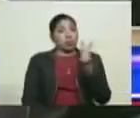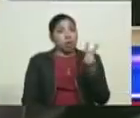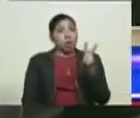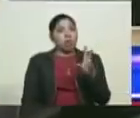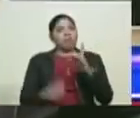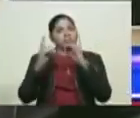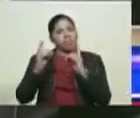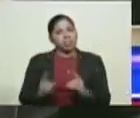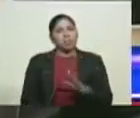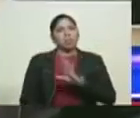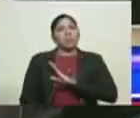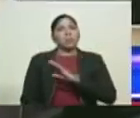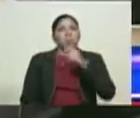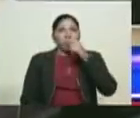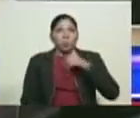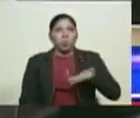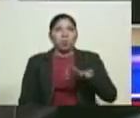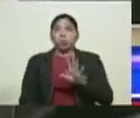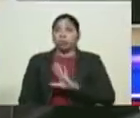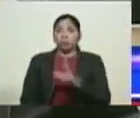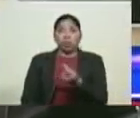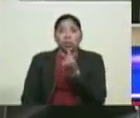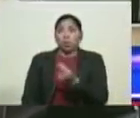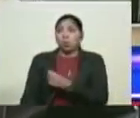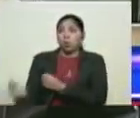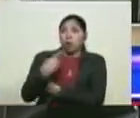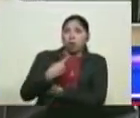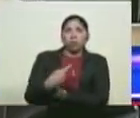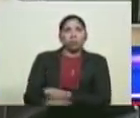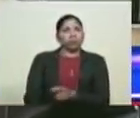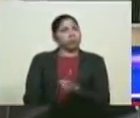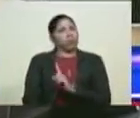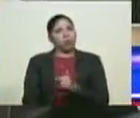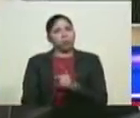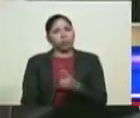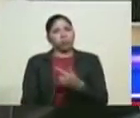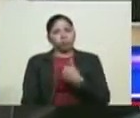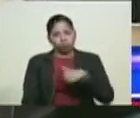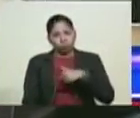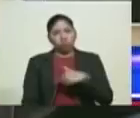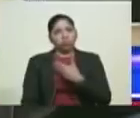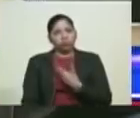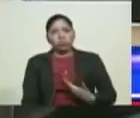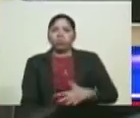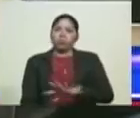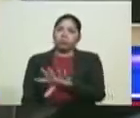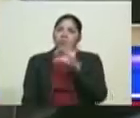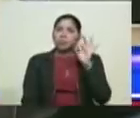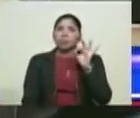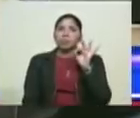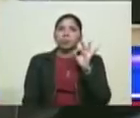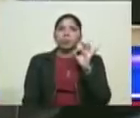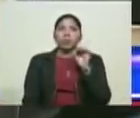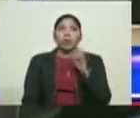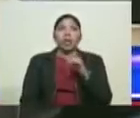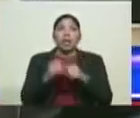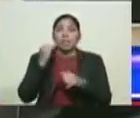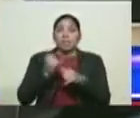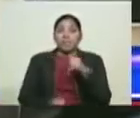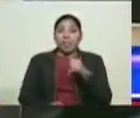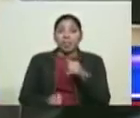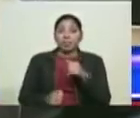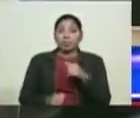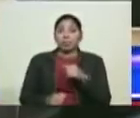decidimos los venezolanos, nadie nos impone, el presidente lo elegimos nosotros y nosotros esperar después, al finalizar la